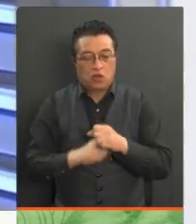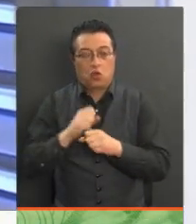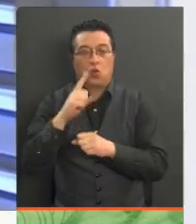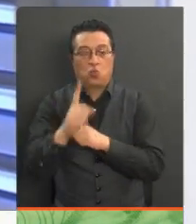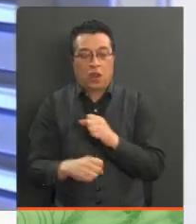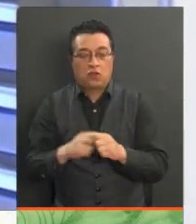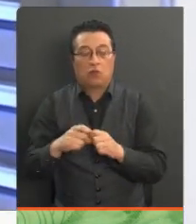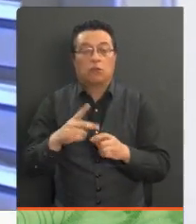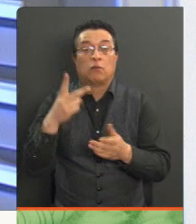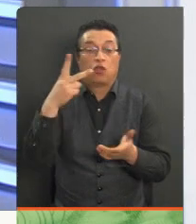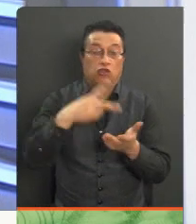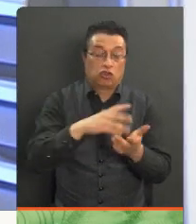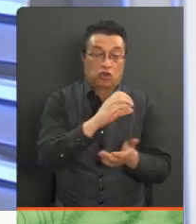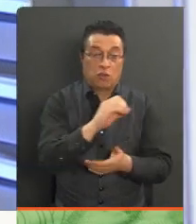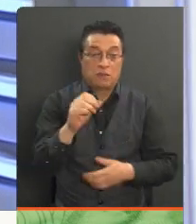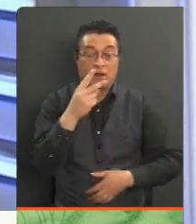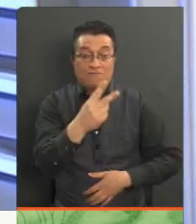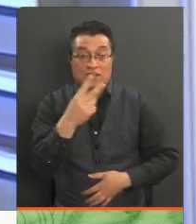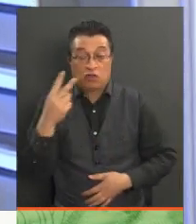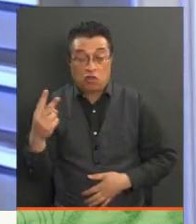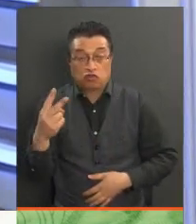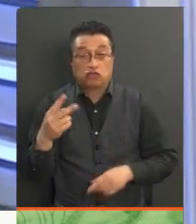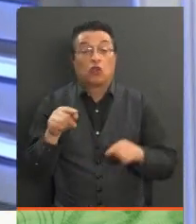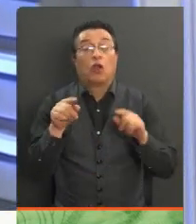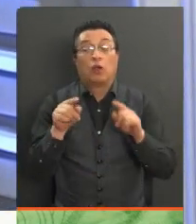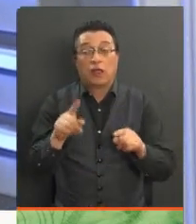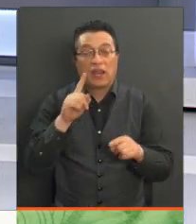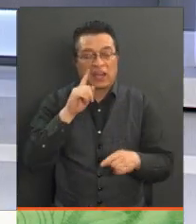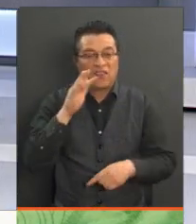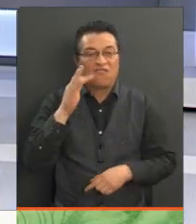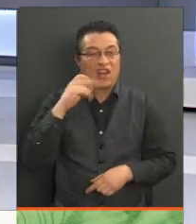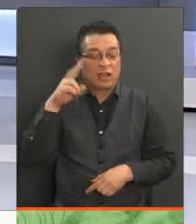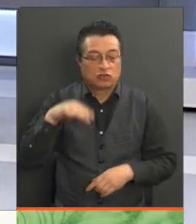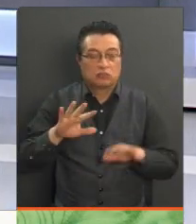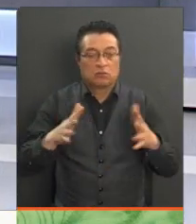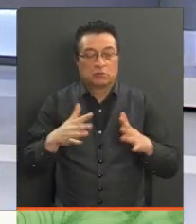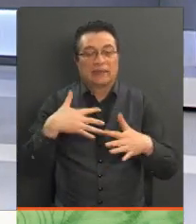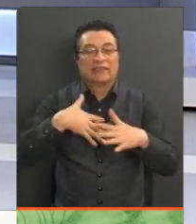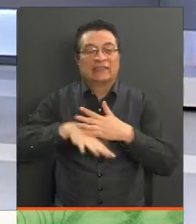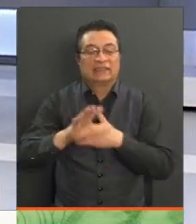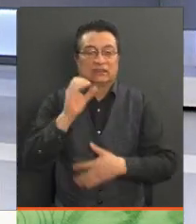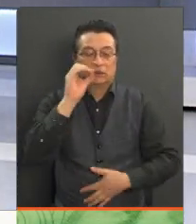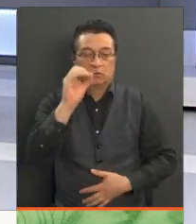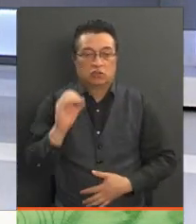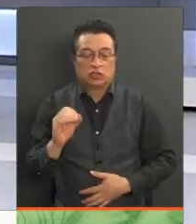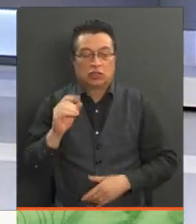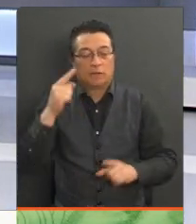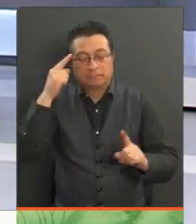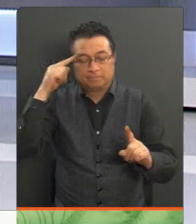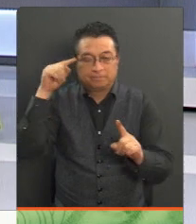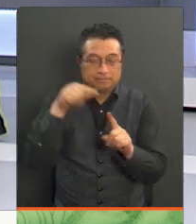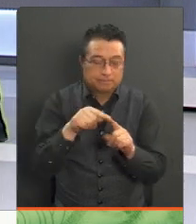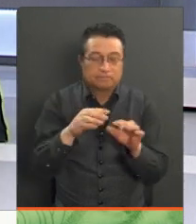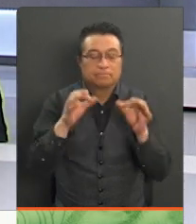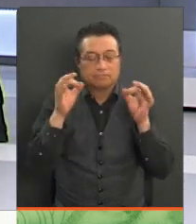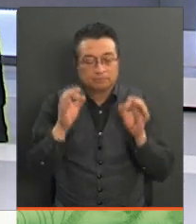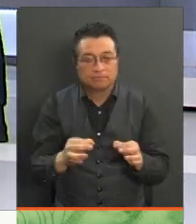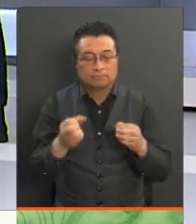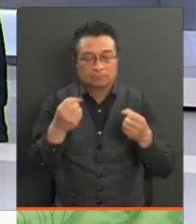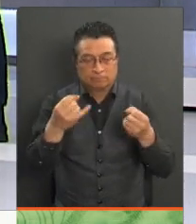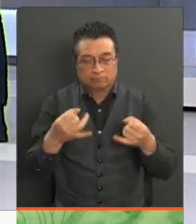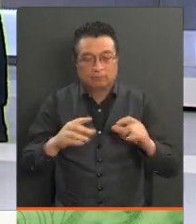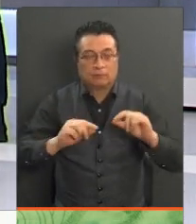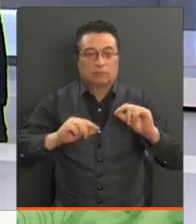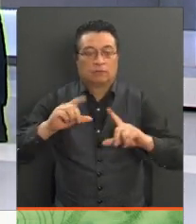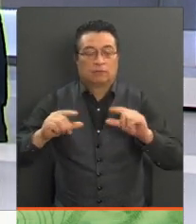el 2022, hacia diciembre de 2022, una inflación cercana al 15% para llegar a esta cifra ya en promedio. Y